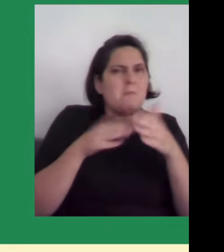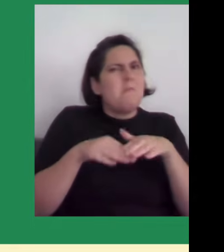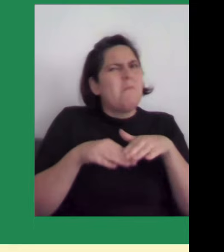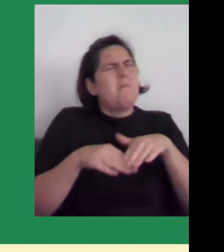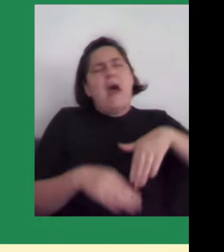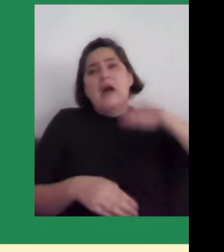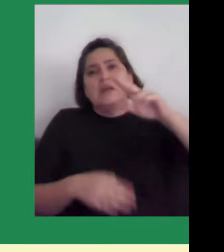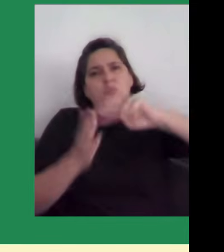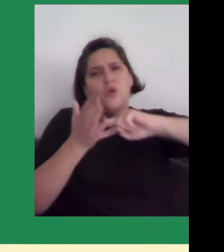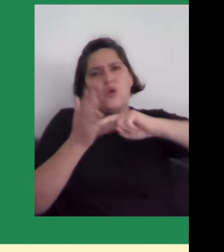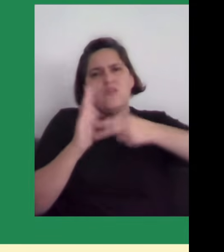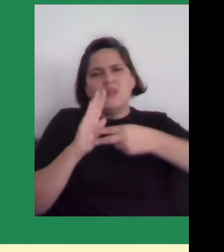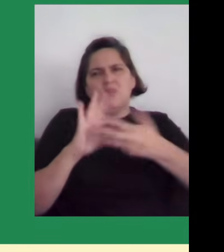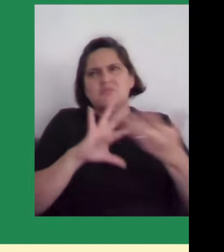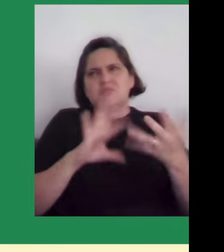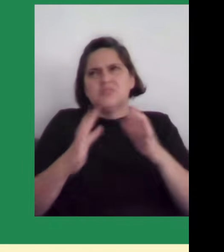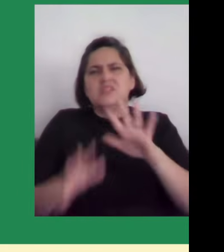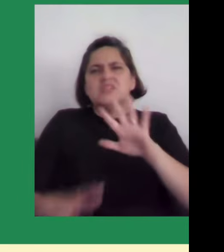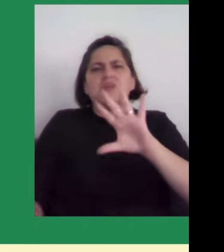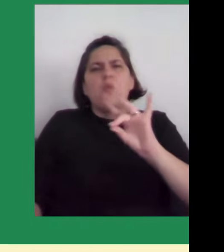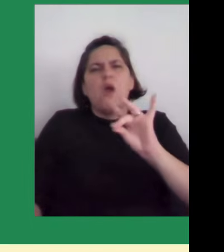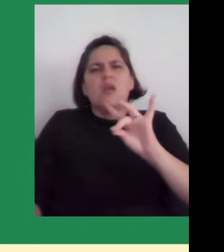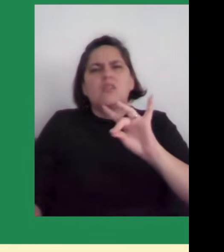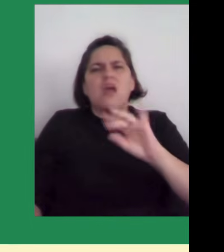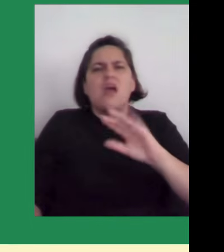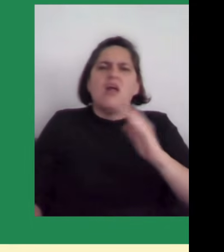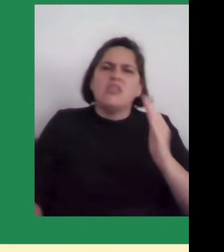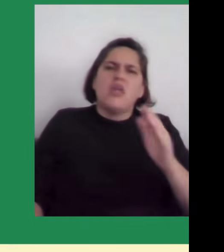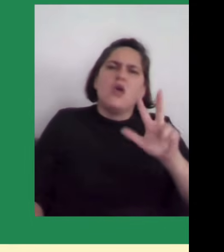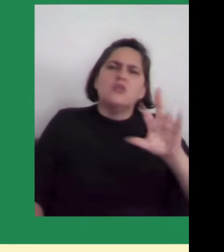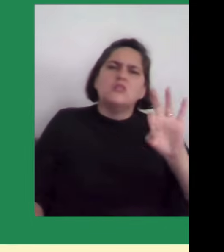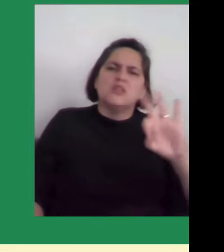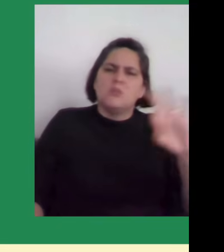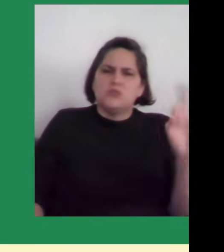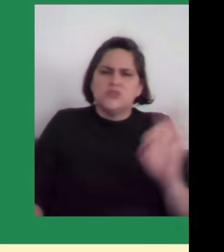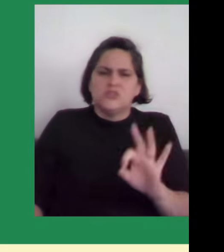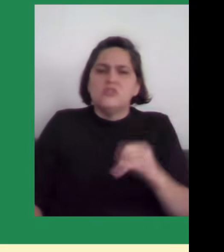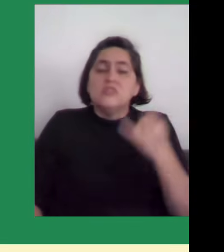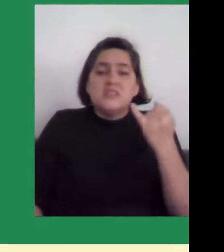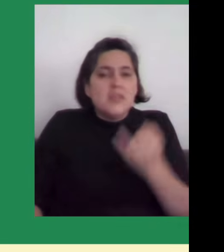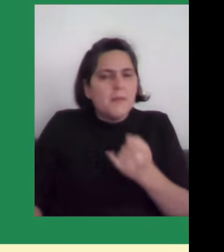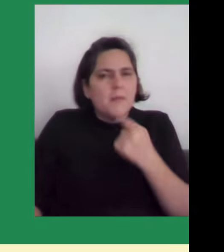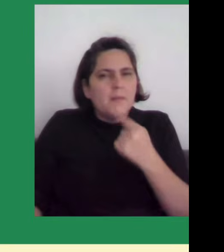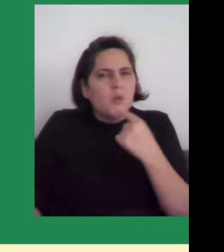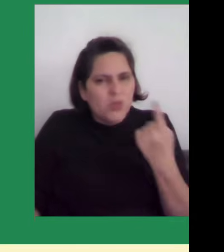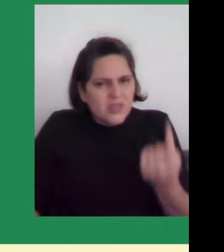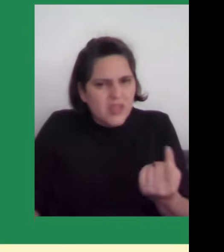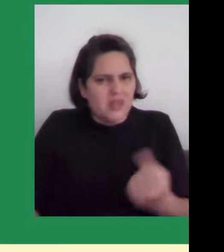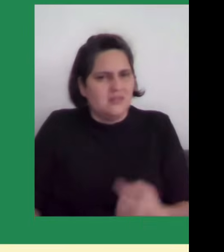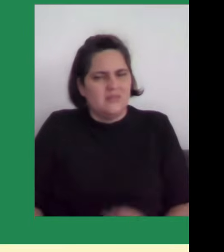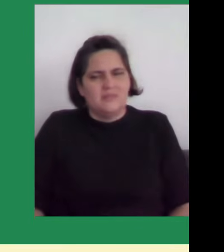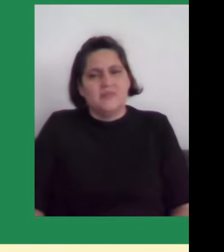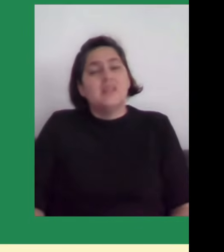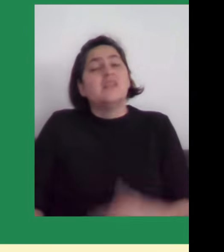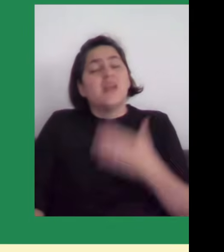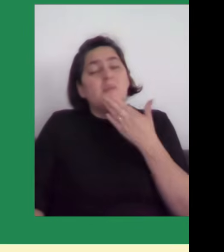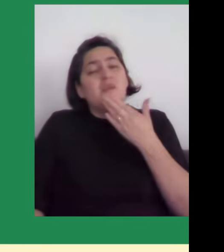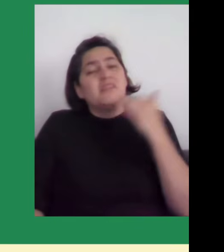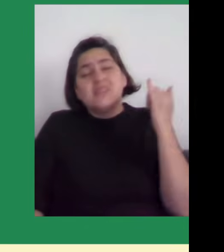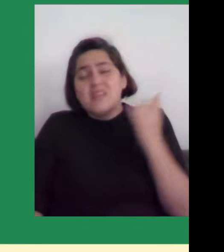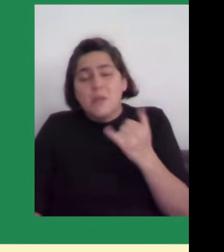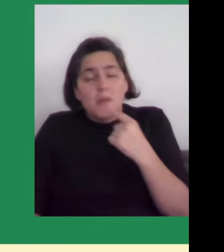presentes entre el 50 y 80% y que tenemos que siempre preguntar. Y también tenemos que siempre preguntar no